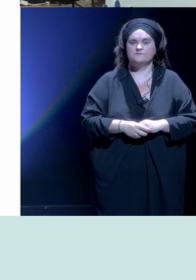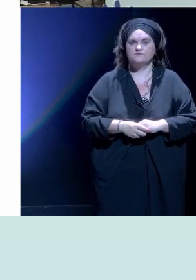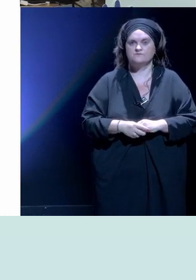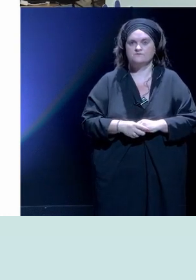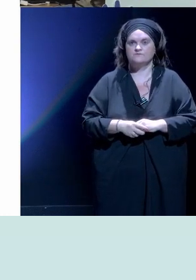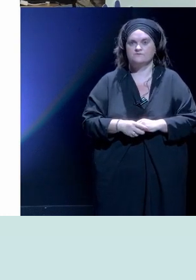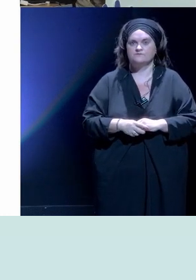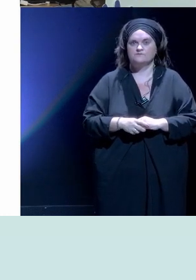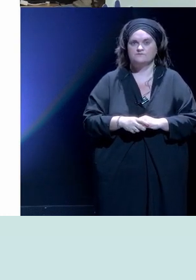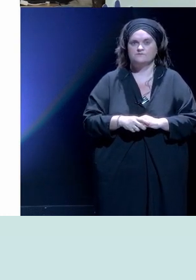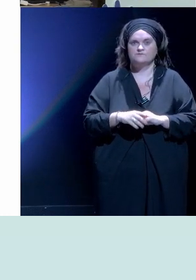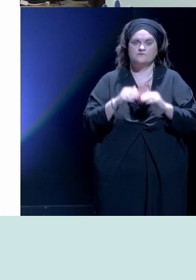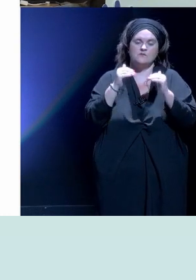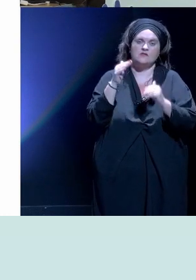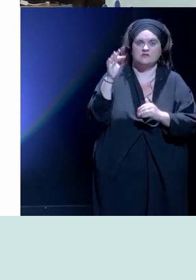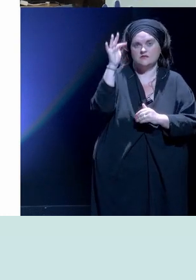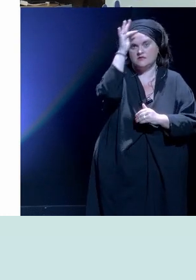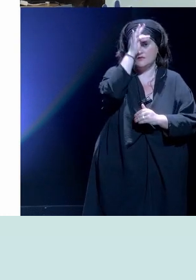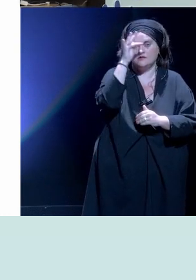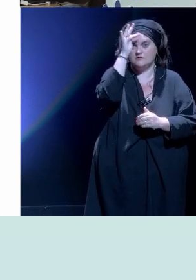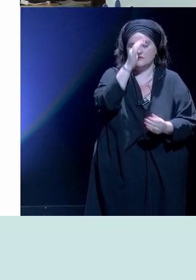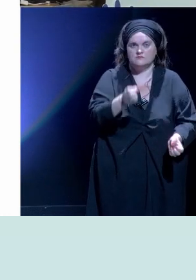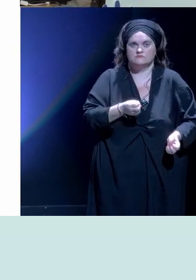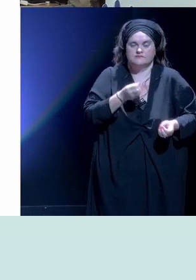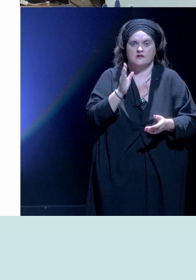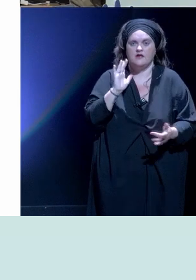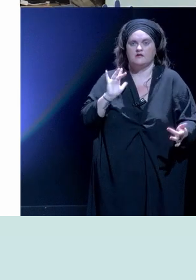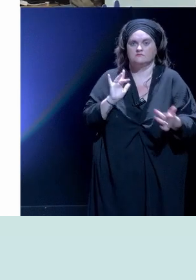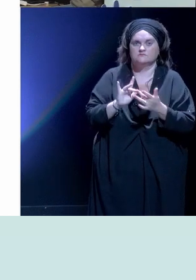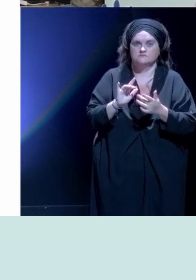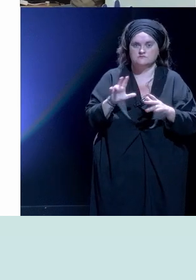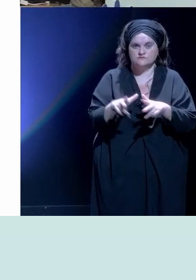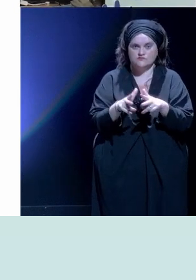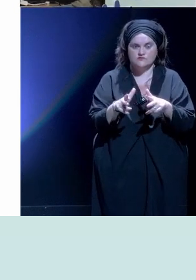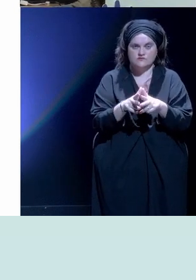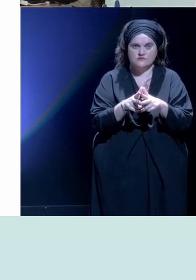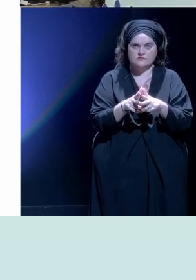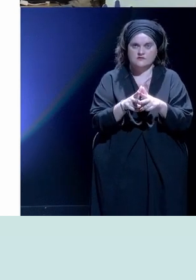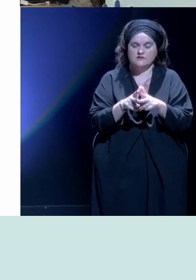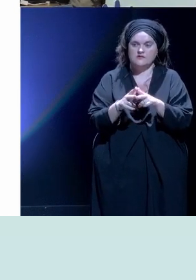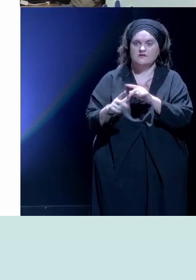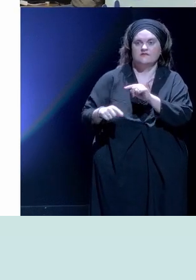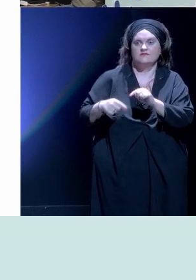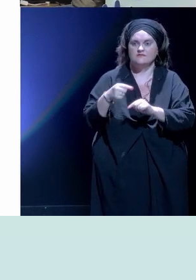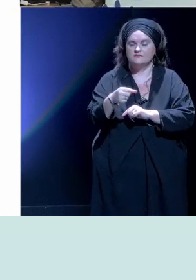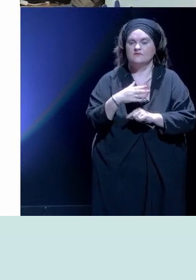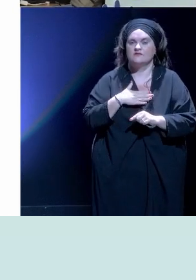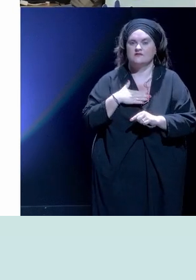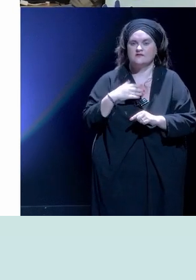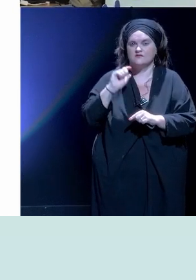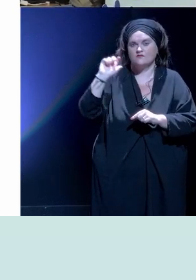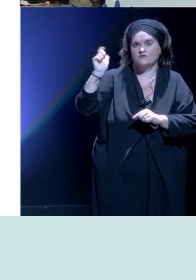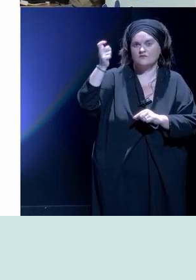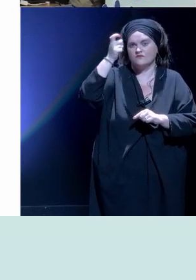Realizaré o aportaré un marco teórico del apego social y, a continuación, me gustaría tratar el concepto